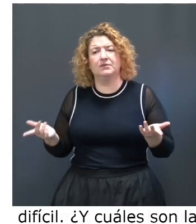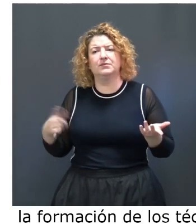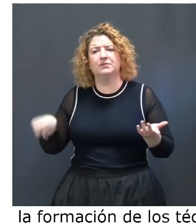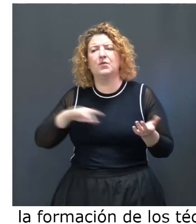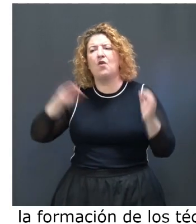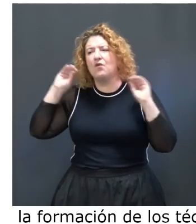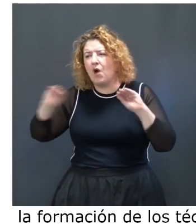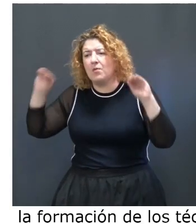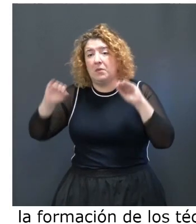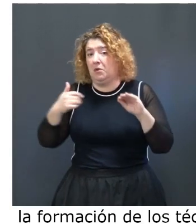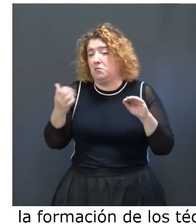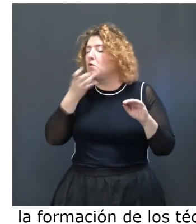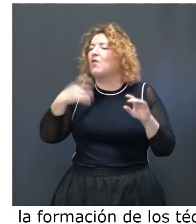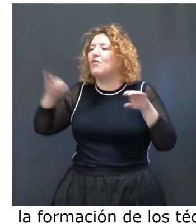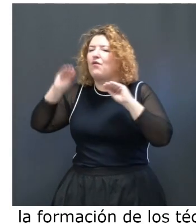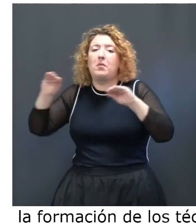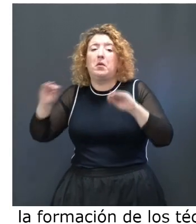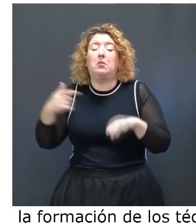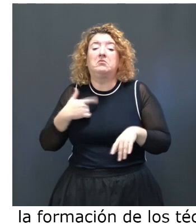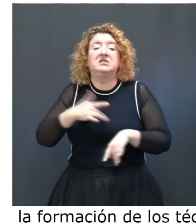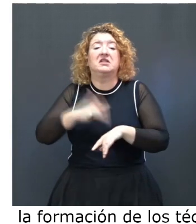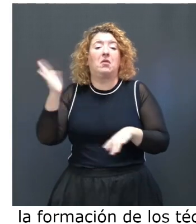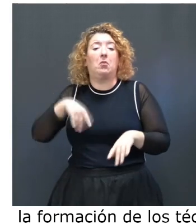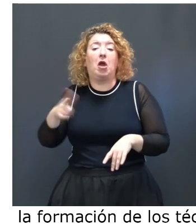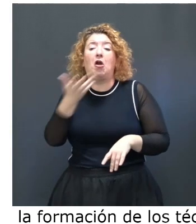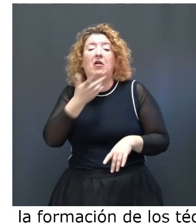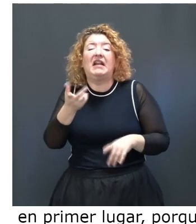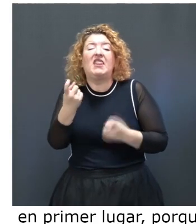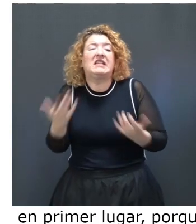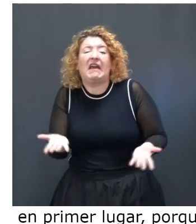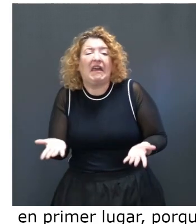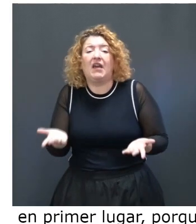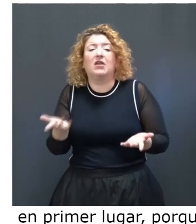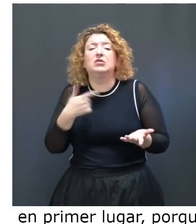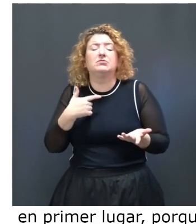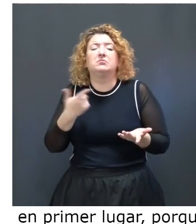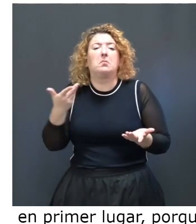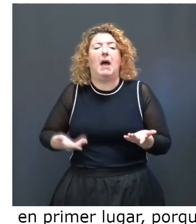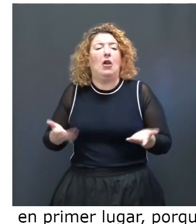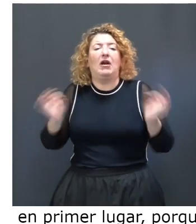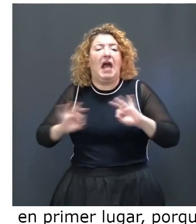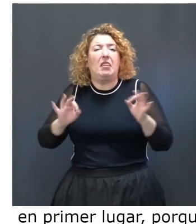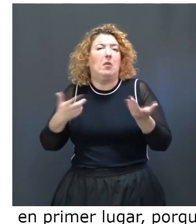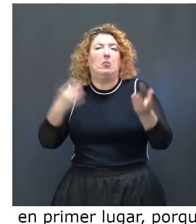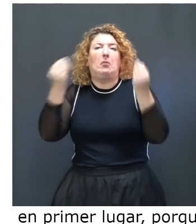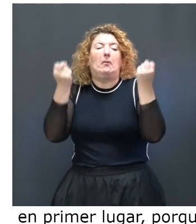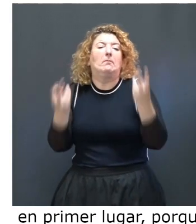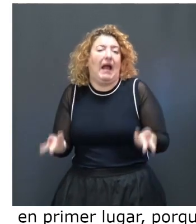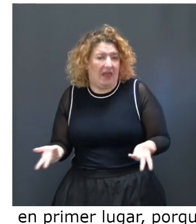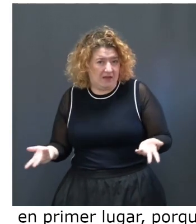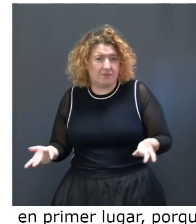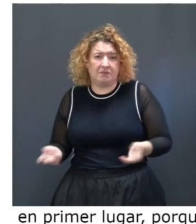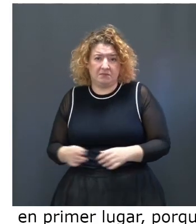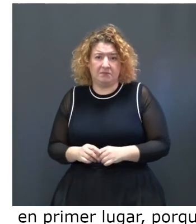si no tengo la sensibilidad, no conozco la necesidad que hay, no la valoro, no accedo a esa formación. Y luego